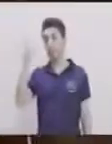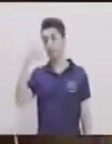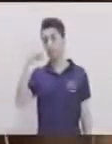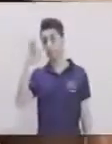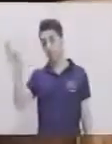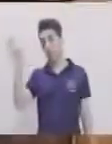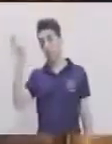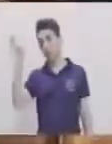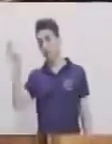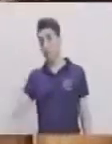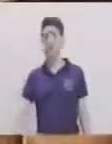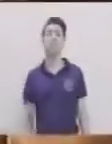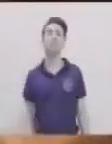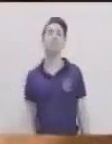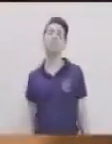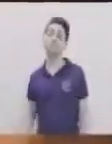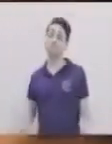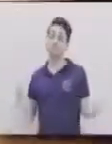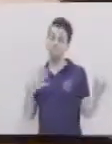hasta paseo.